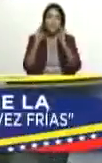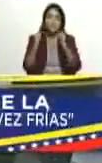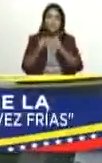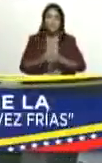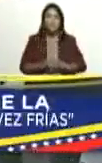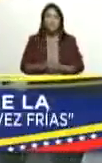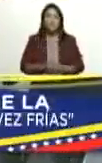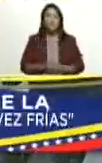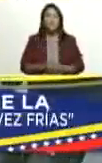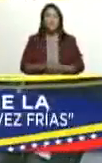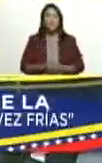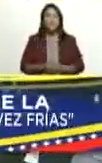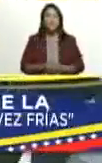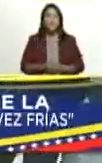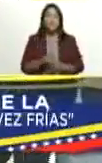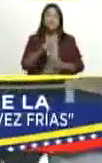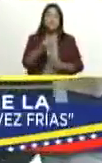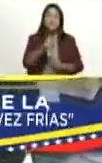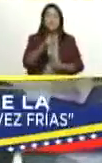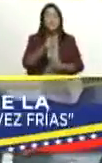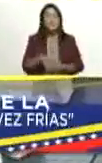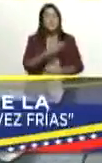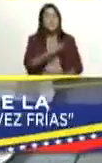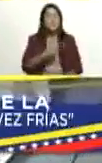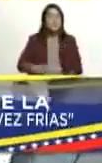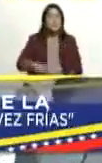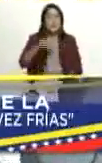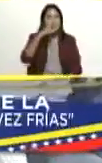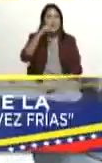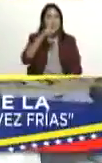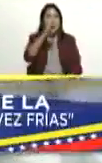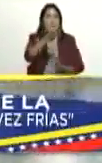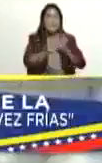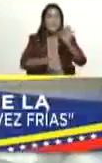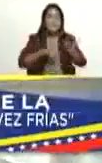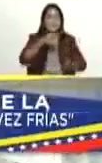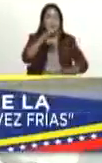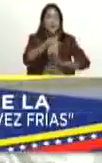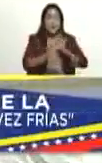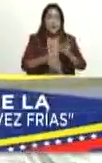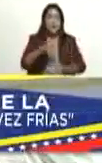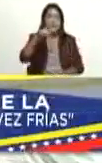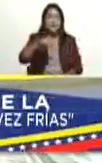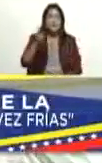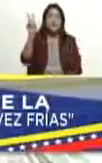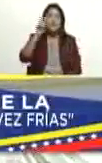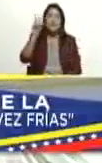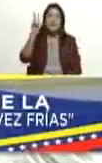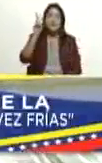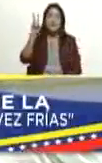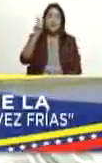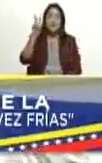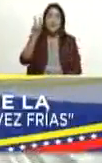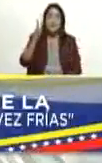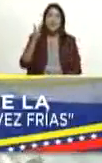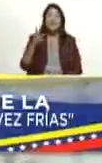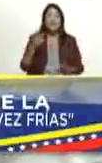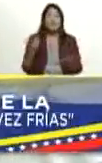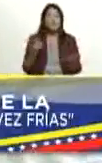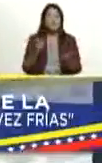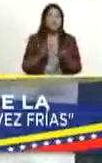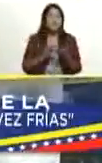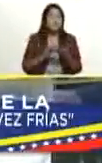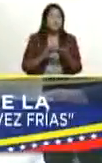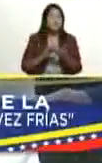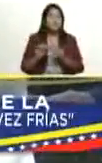Asimismo, el presidente ha hecho énfasis en que Venezuela fue uno de los países que manejó mejor el tema de la pandemia.